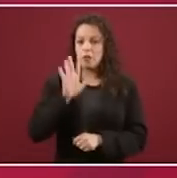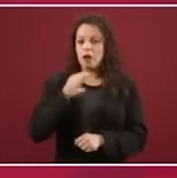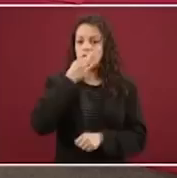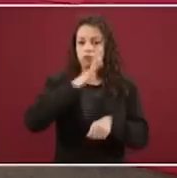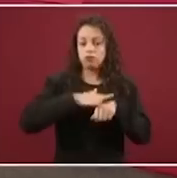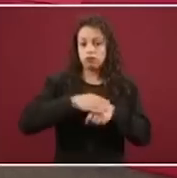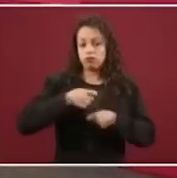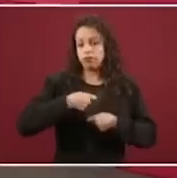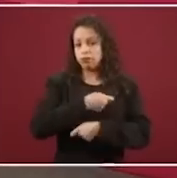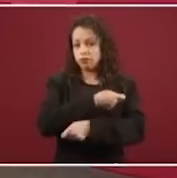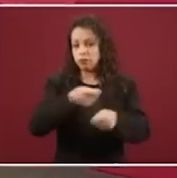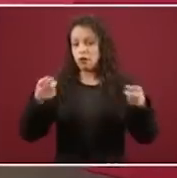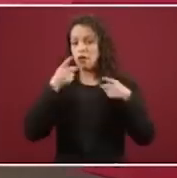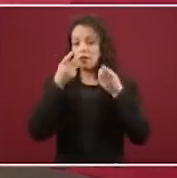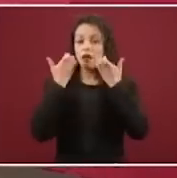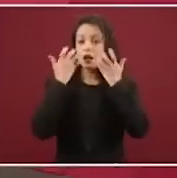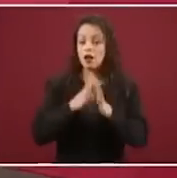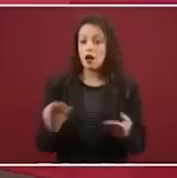total